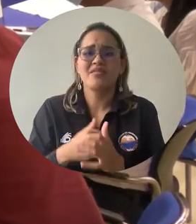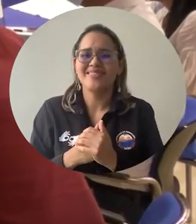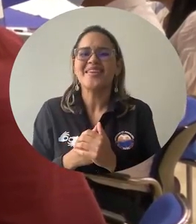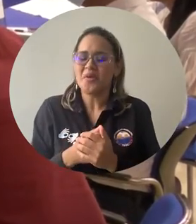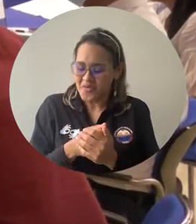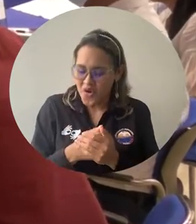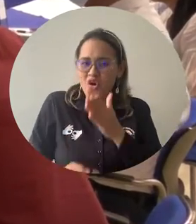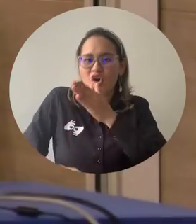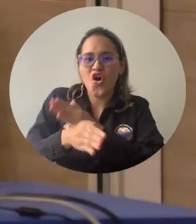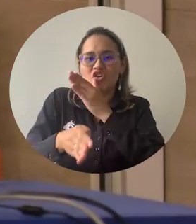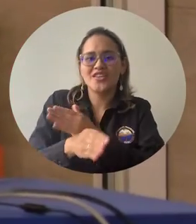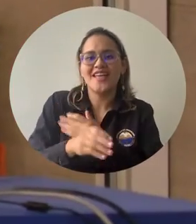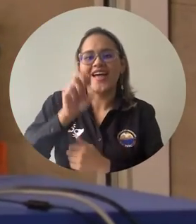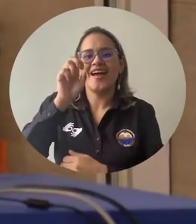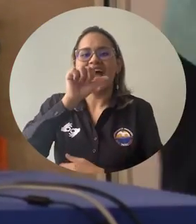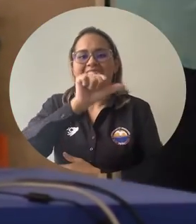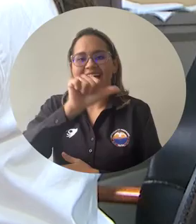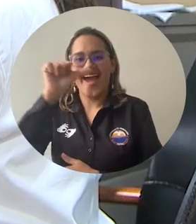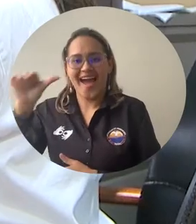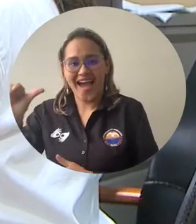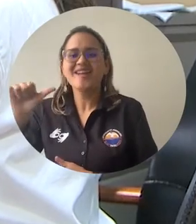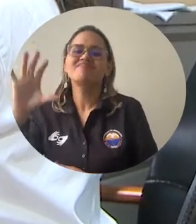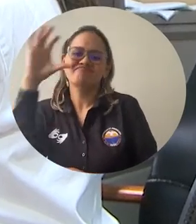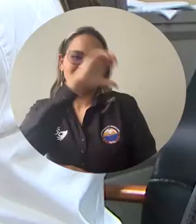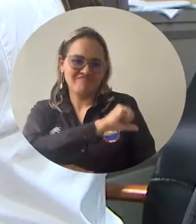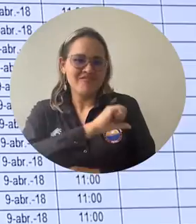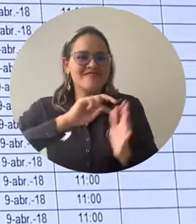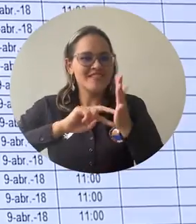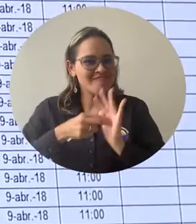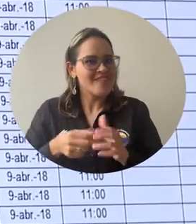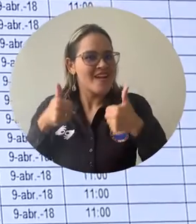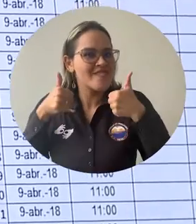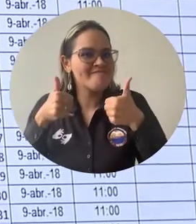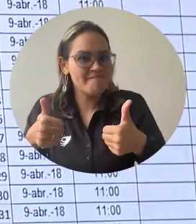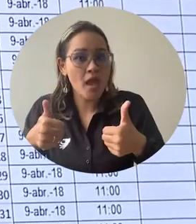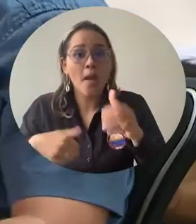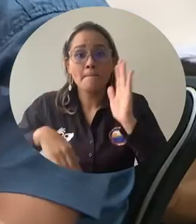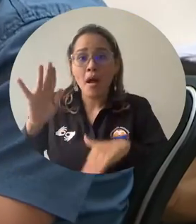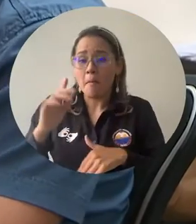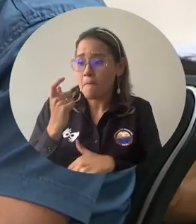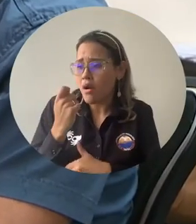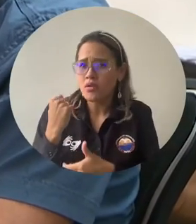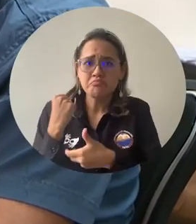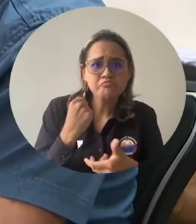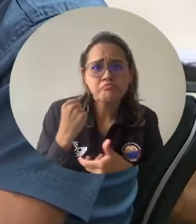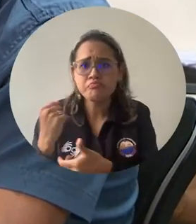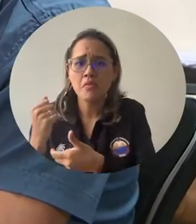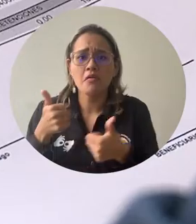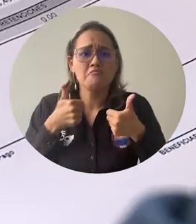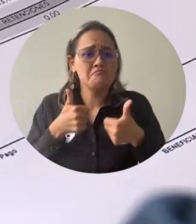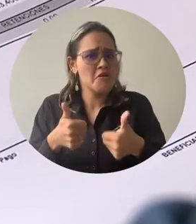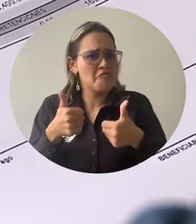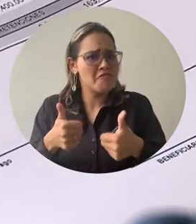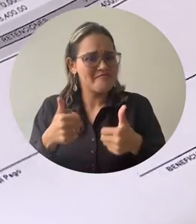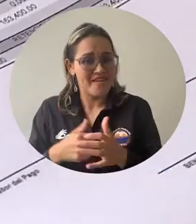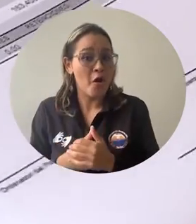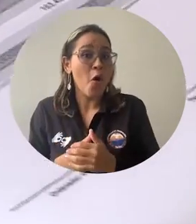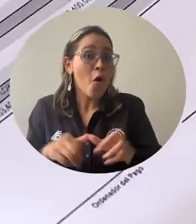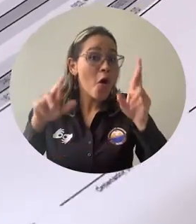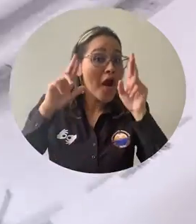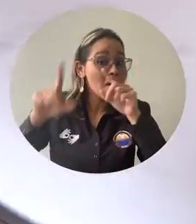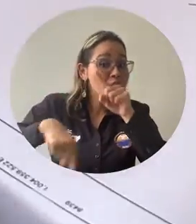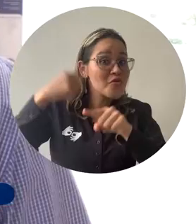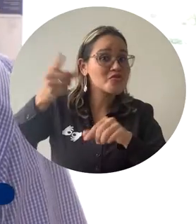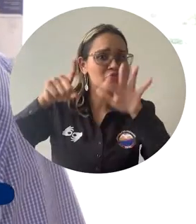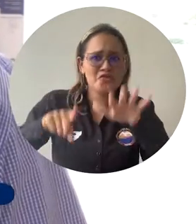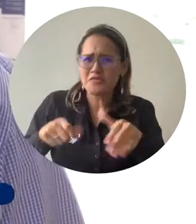buena, y se nota un buen control y un manejo en lo financiero, o sea que las cosas van bien. Esperemos que el segundo semestre sea